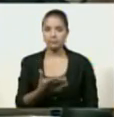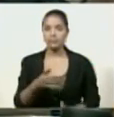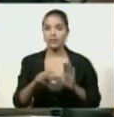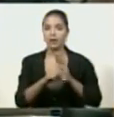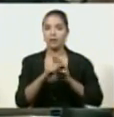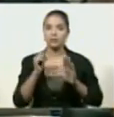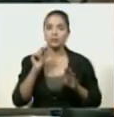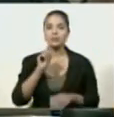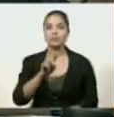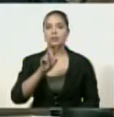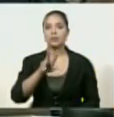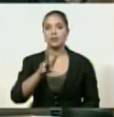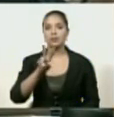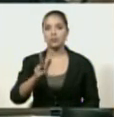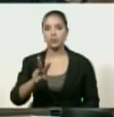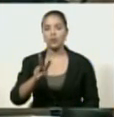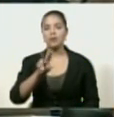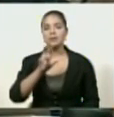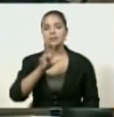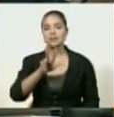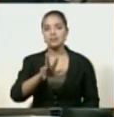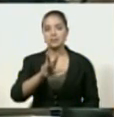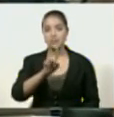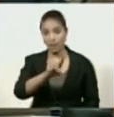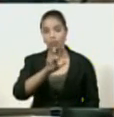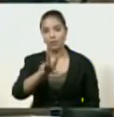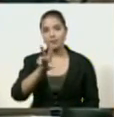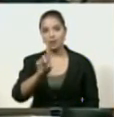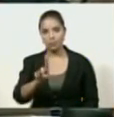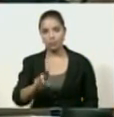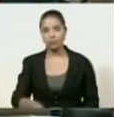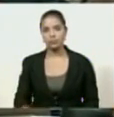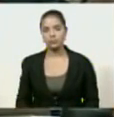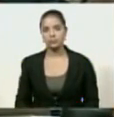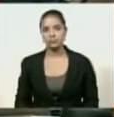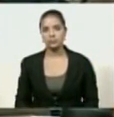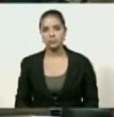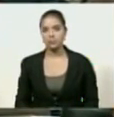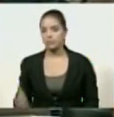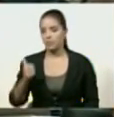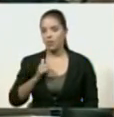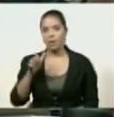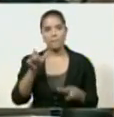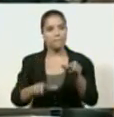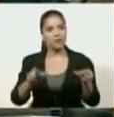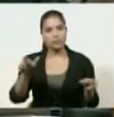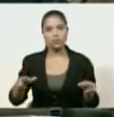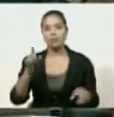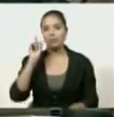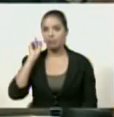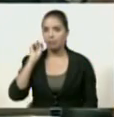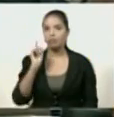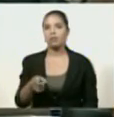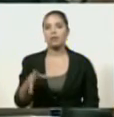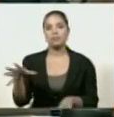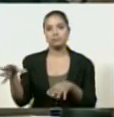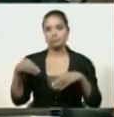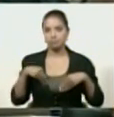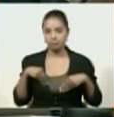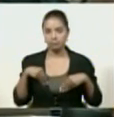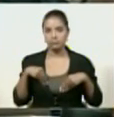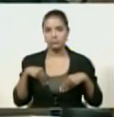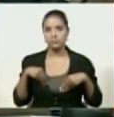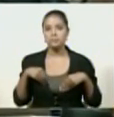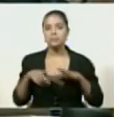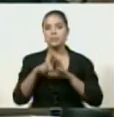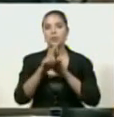artículo 131 de nuestra Constitución Nacional, toda persona tiene el deber de cumplir y acatar